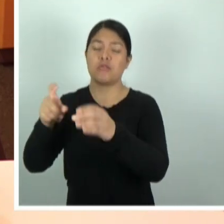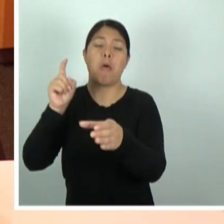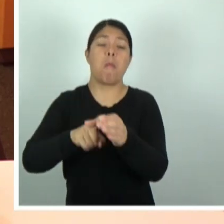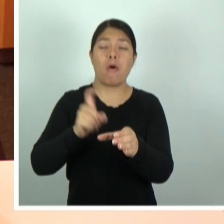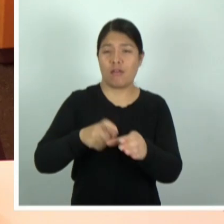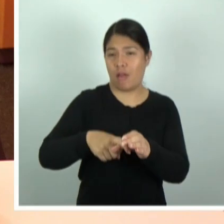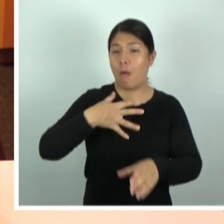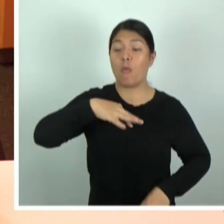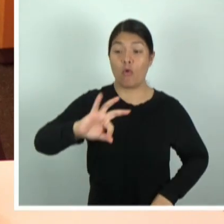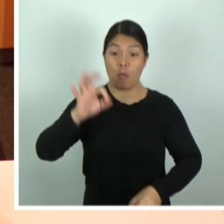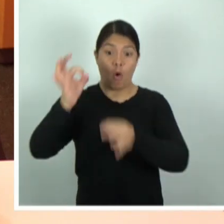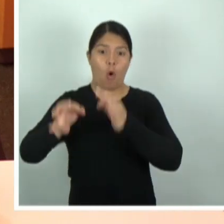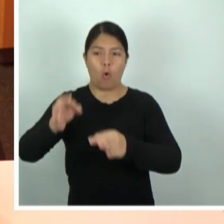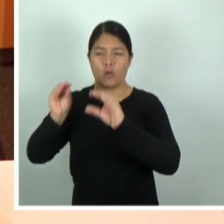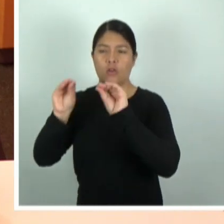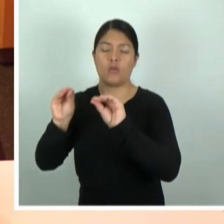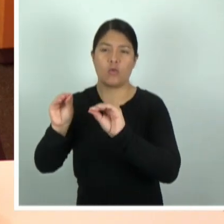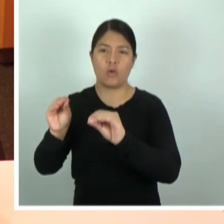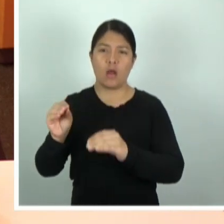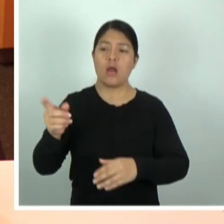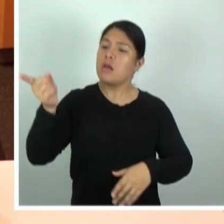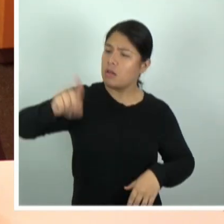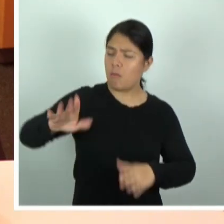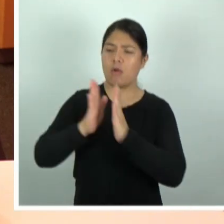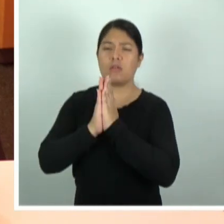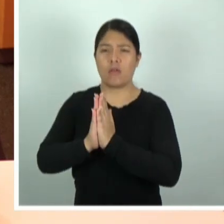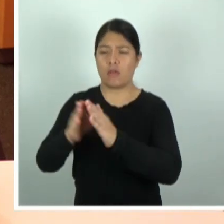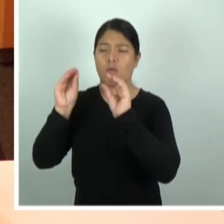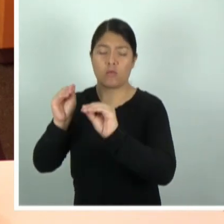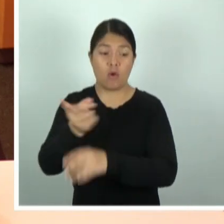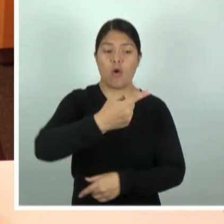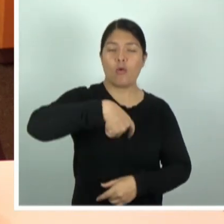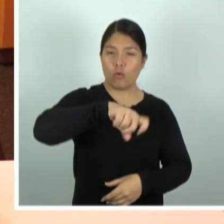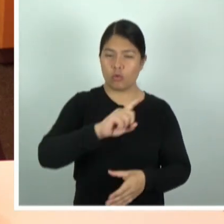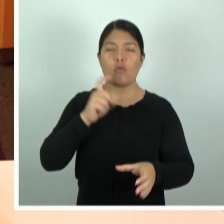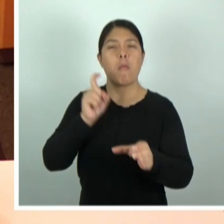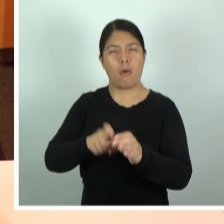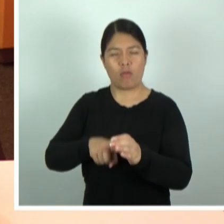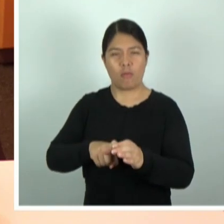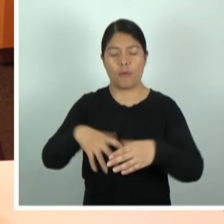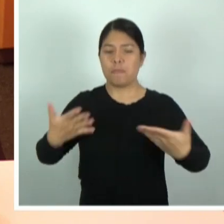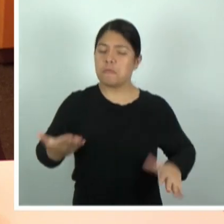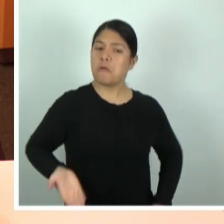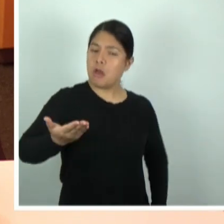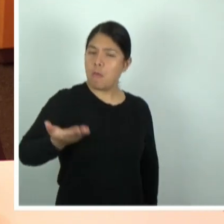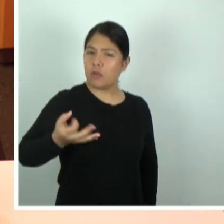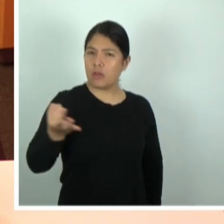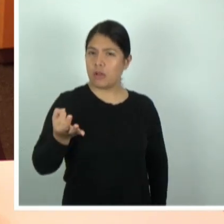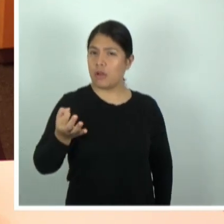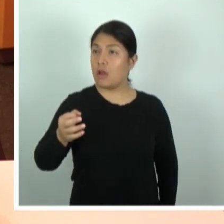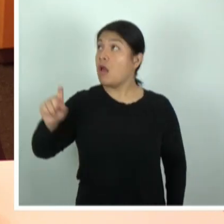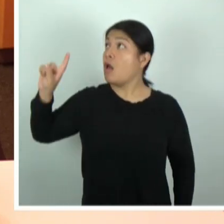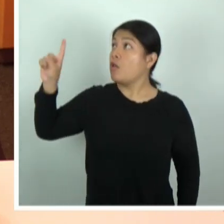su justicia y de su santidad. Es importante saber que en los ojos de